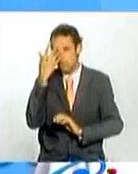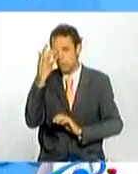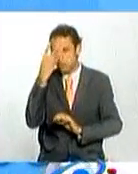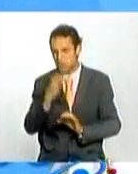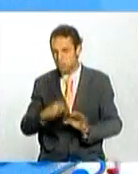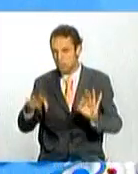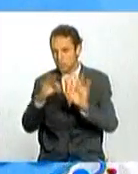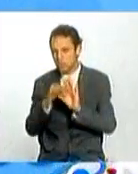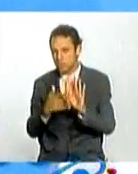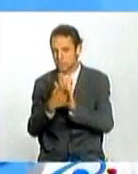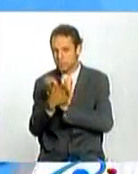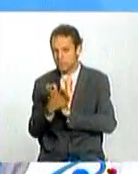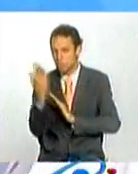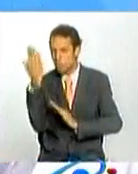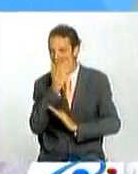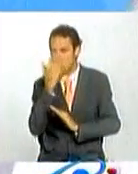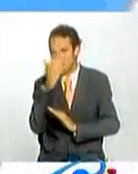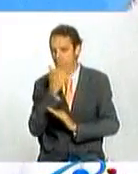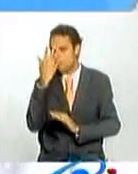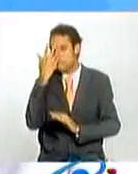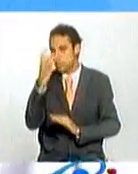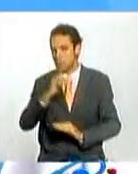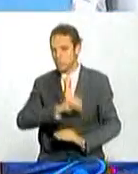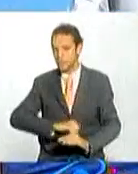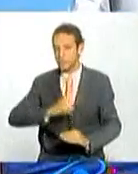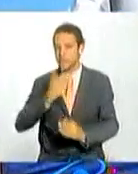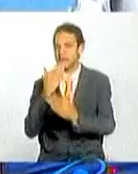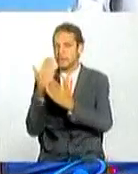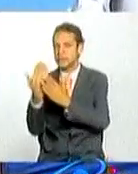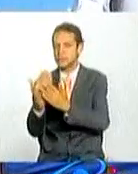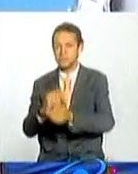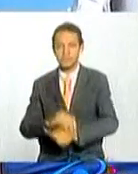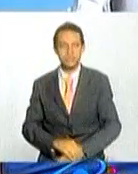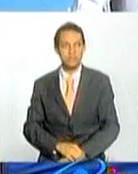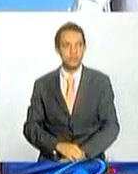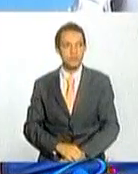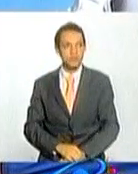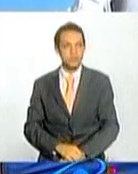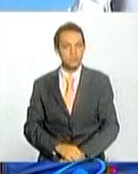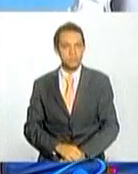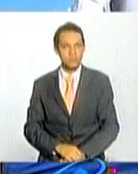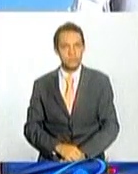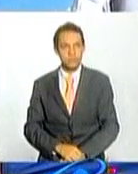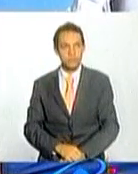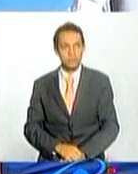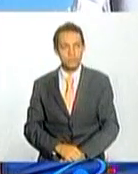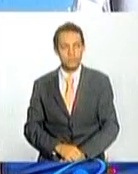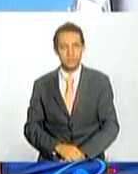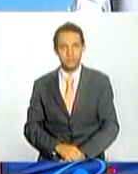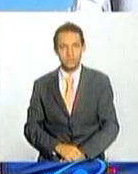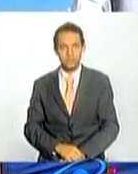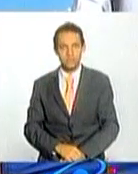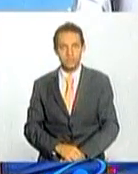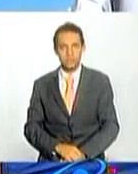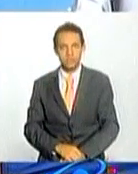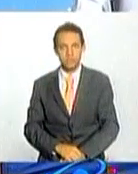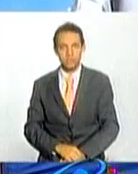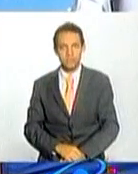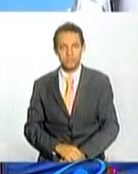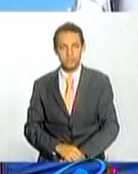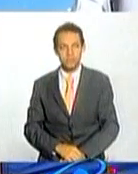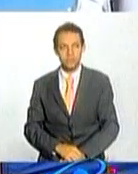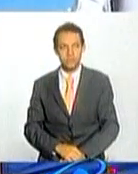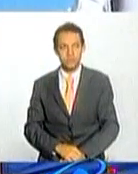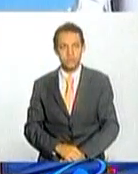importante esta ayuda diagnóstica. Médico, muchas gracias por estar con nosotros. Muchas gracias a usted, doctor Enrique, gracias a todos los televidentes.